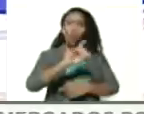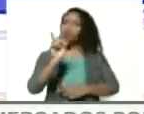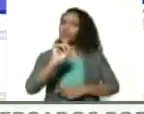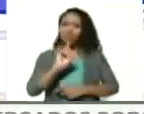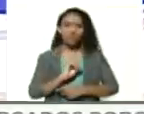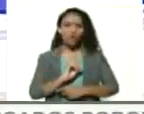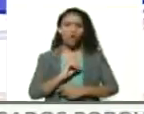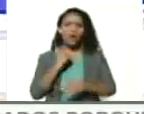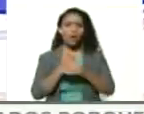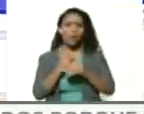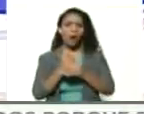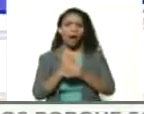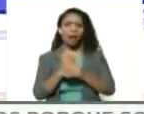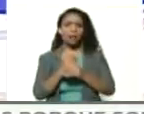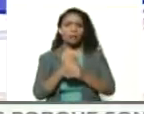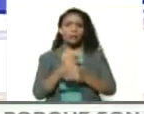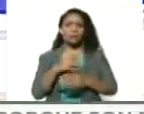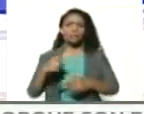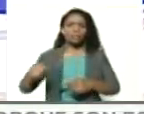subestimen.